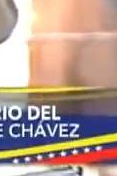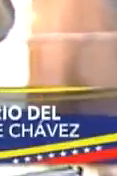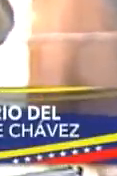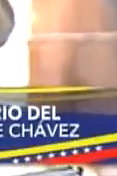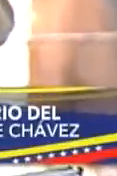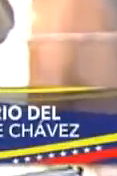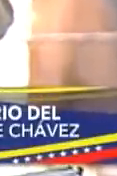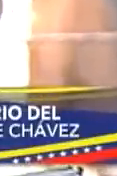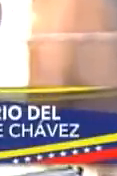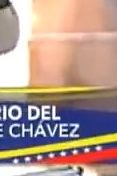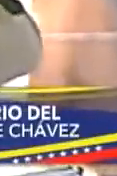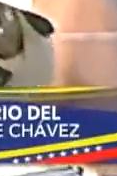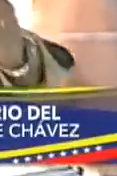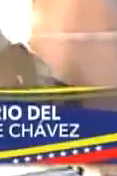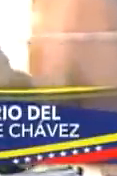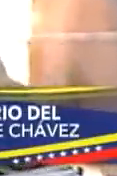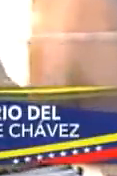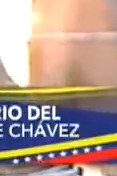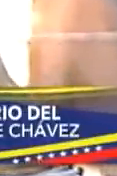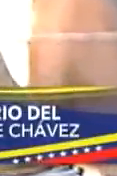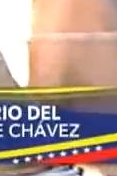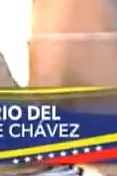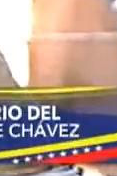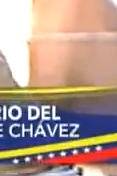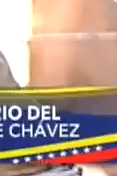es la propuesta del socialismo territorial.